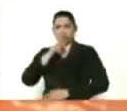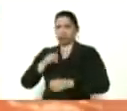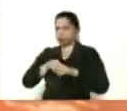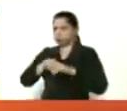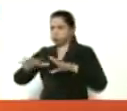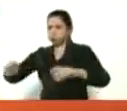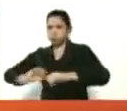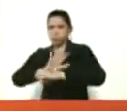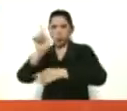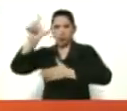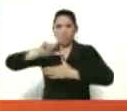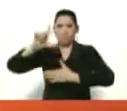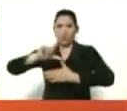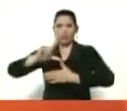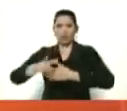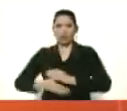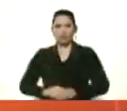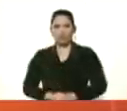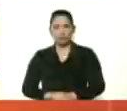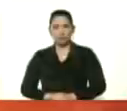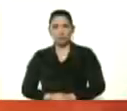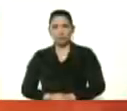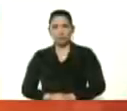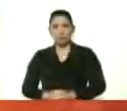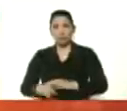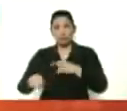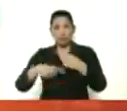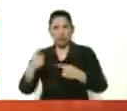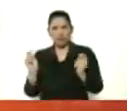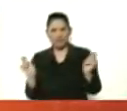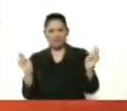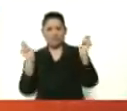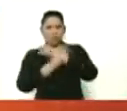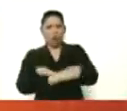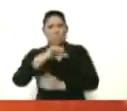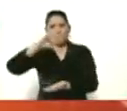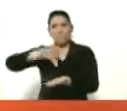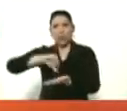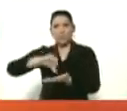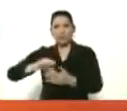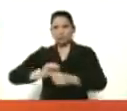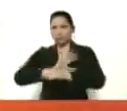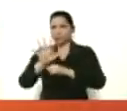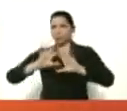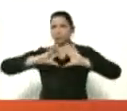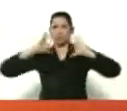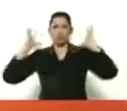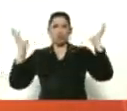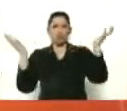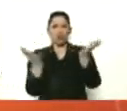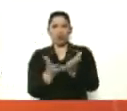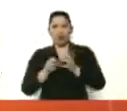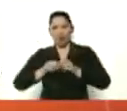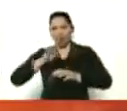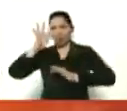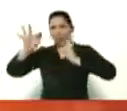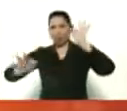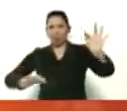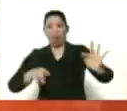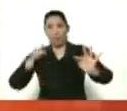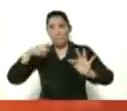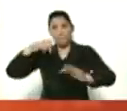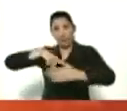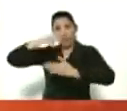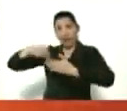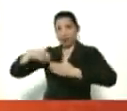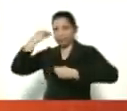en América Latina, en América, y luego se iba a convertir en el epicentro del coronavirus mundial. Eran los planes que ellos tenían,